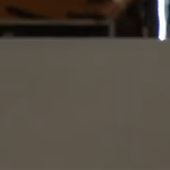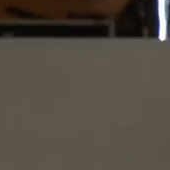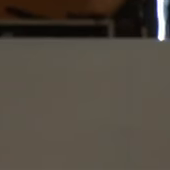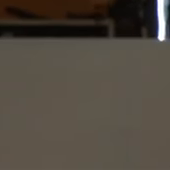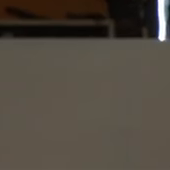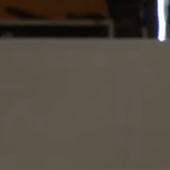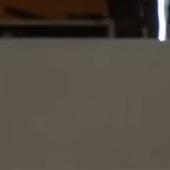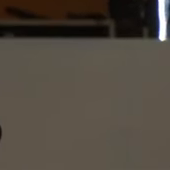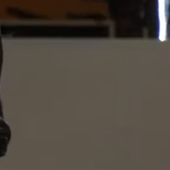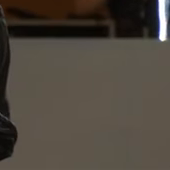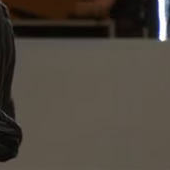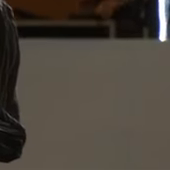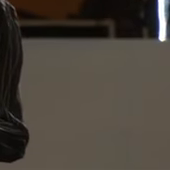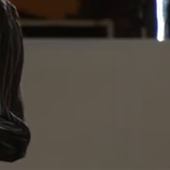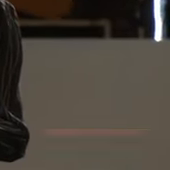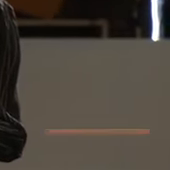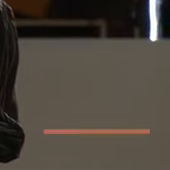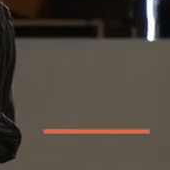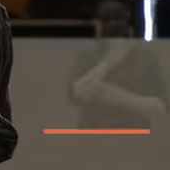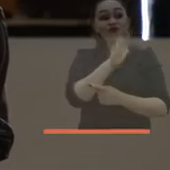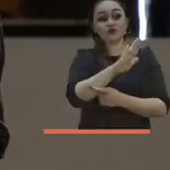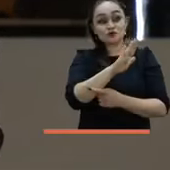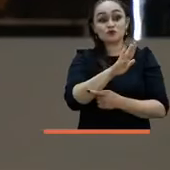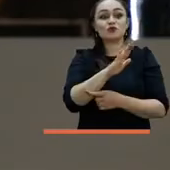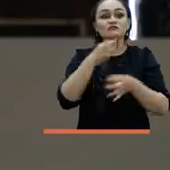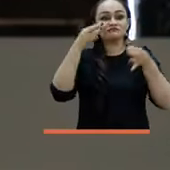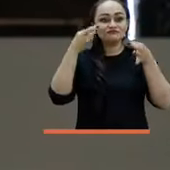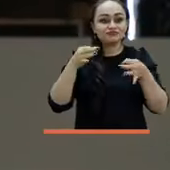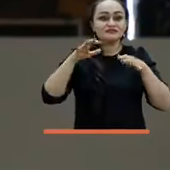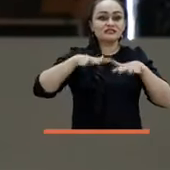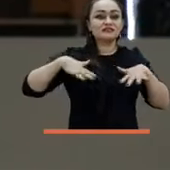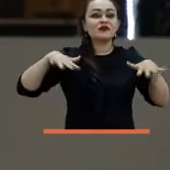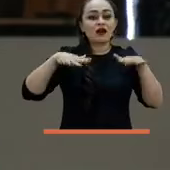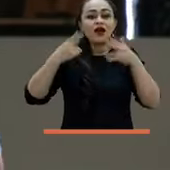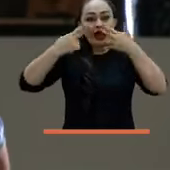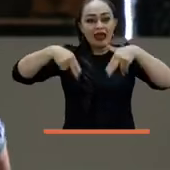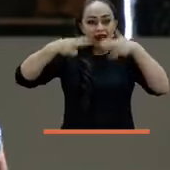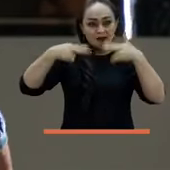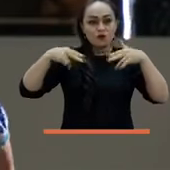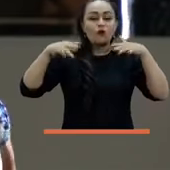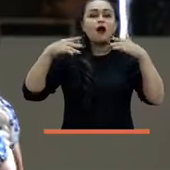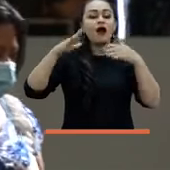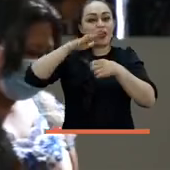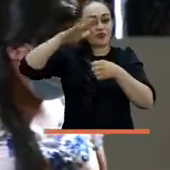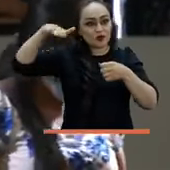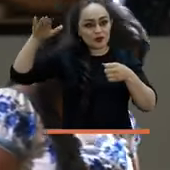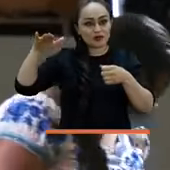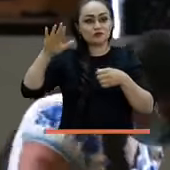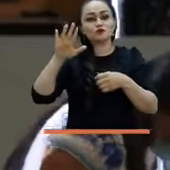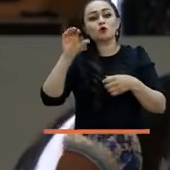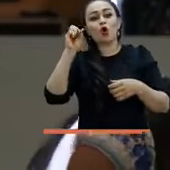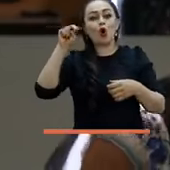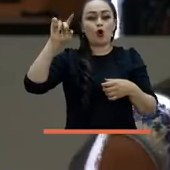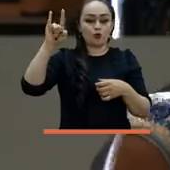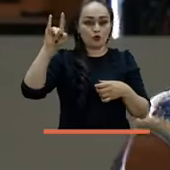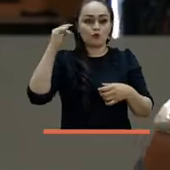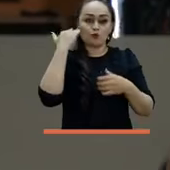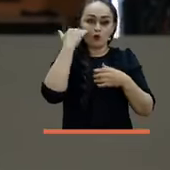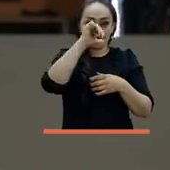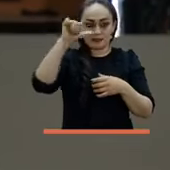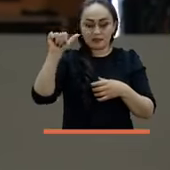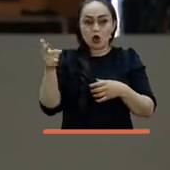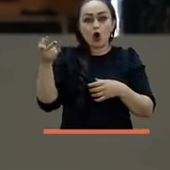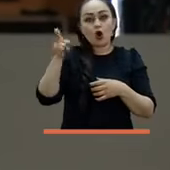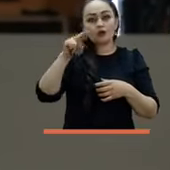angélica maria saints oficial territorial de genero antioquia onu-mujeres jenny giraldo garcía